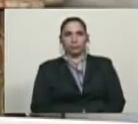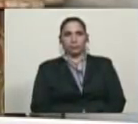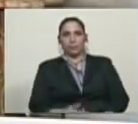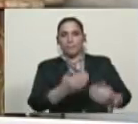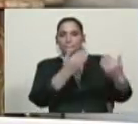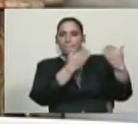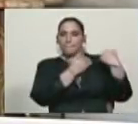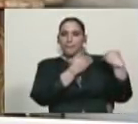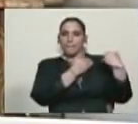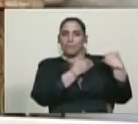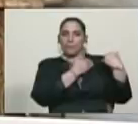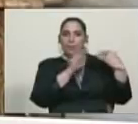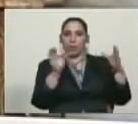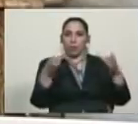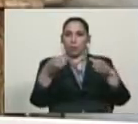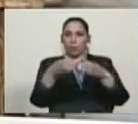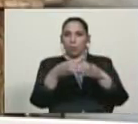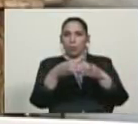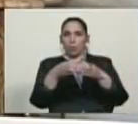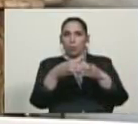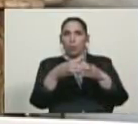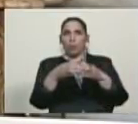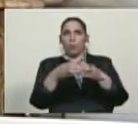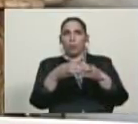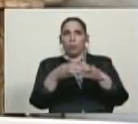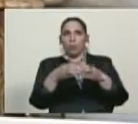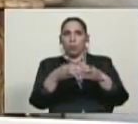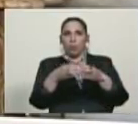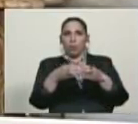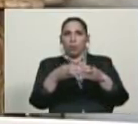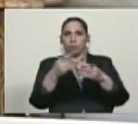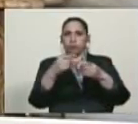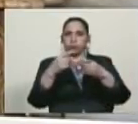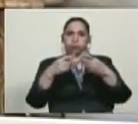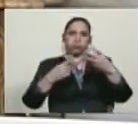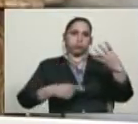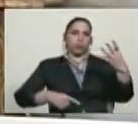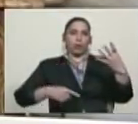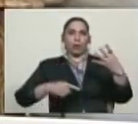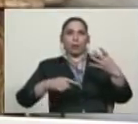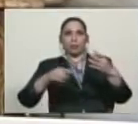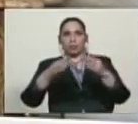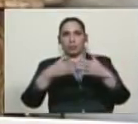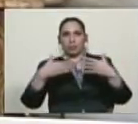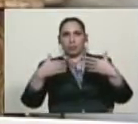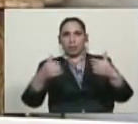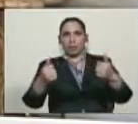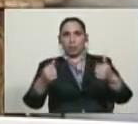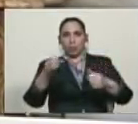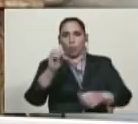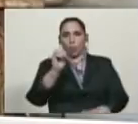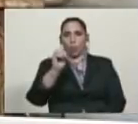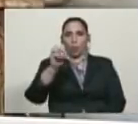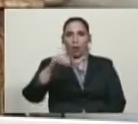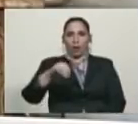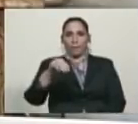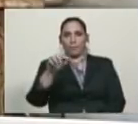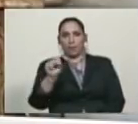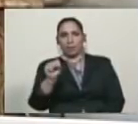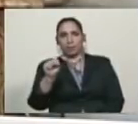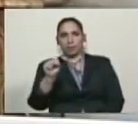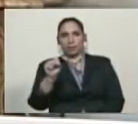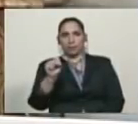de la organización panamericana de la salud o ps o ms señor